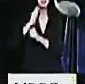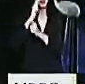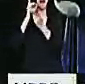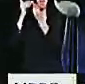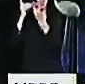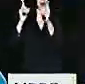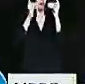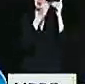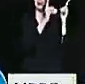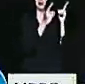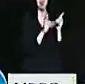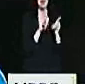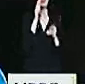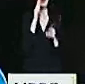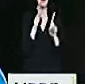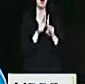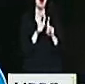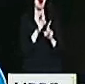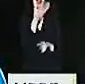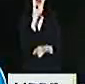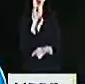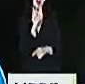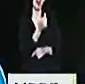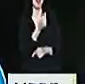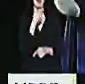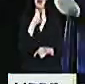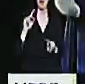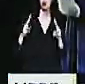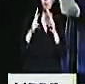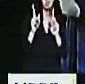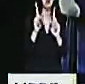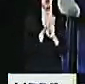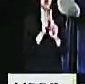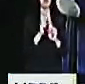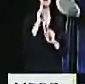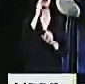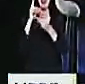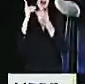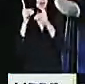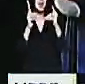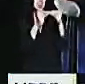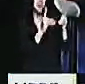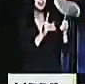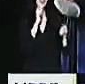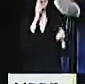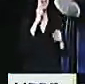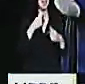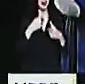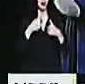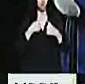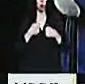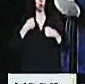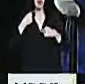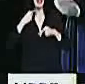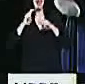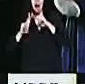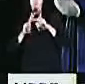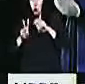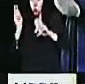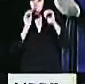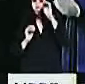de vuelta, no solo se trata de algo romántico que queremos construir, sino algo que hace que mis soluciones, que lo que yo diseño,